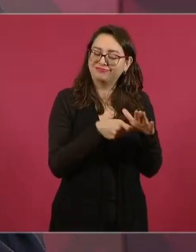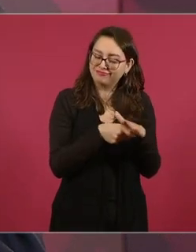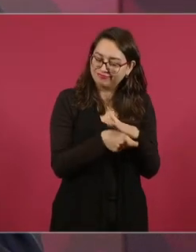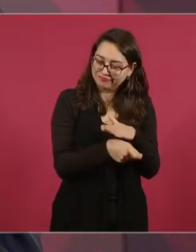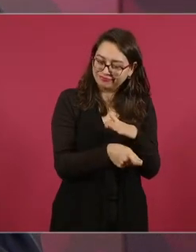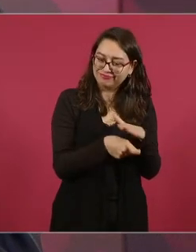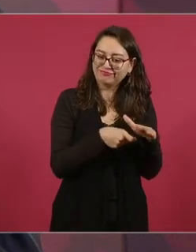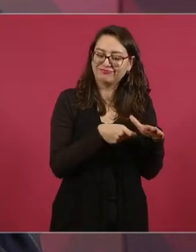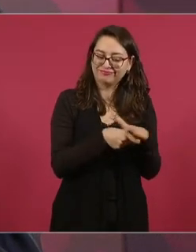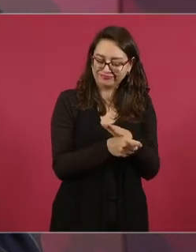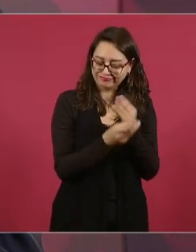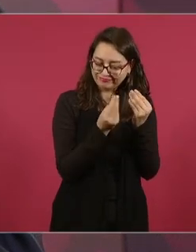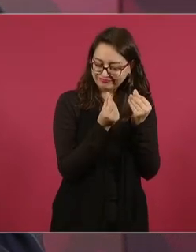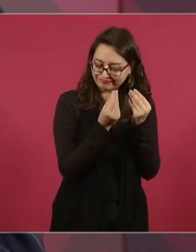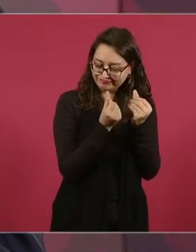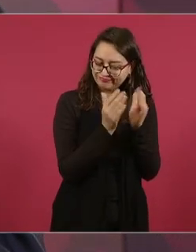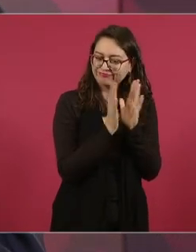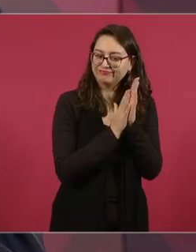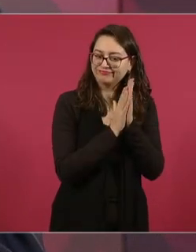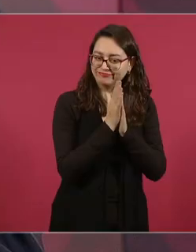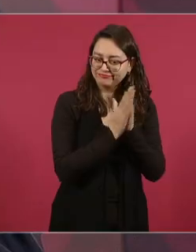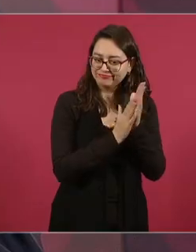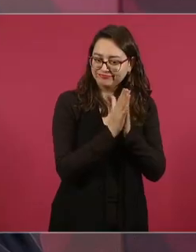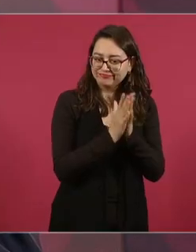hubiese dinero de por medio.